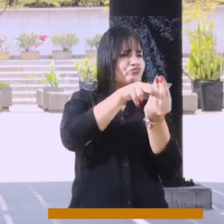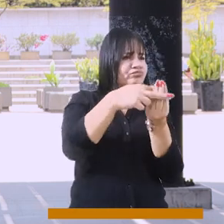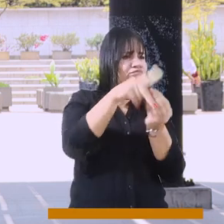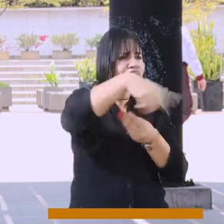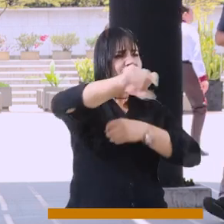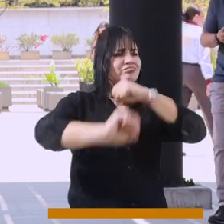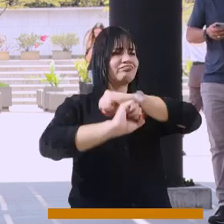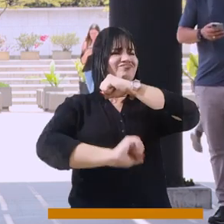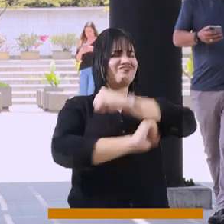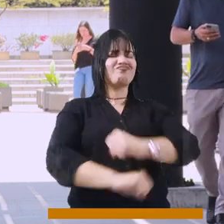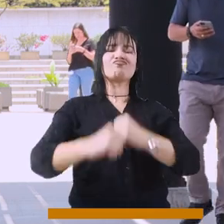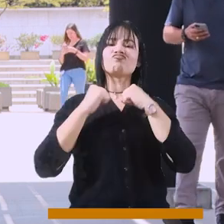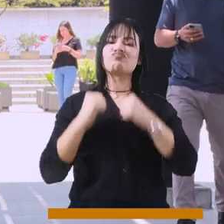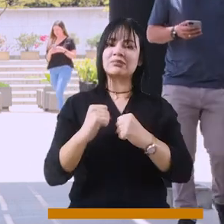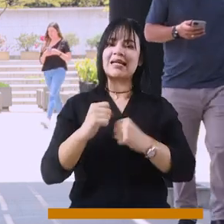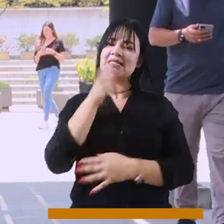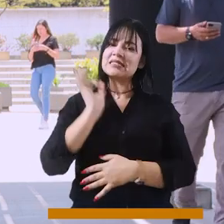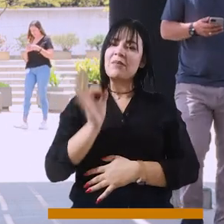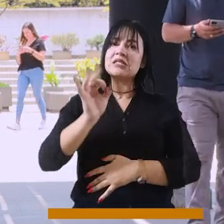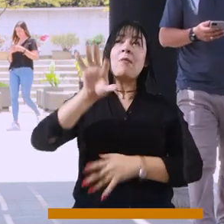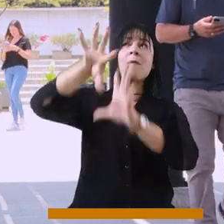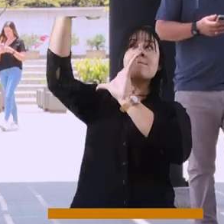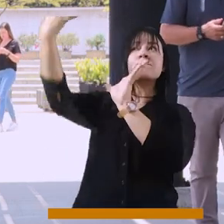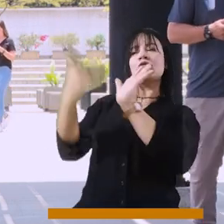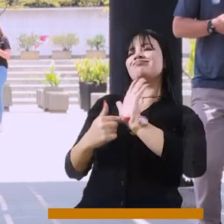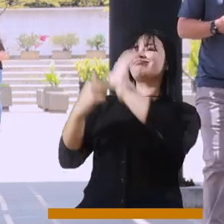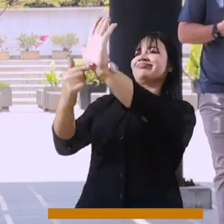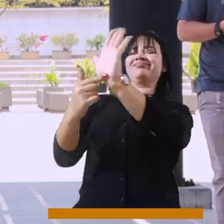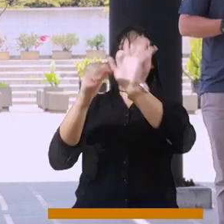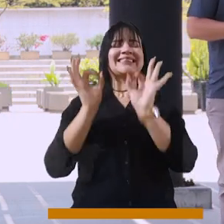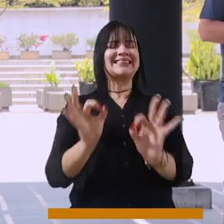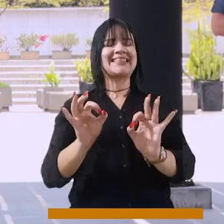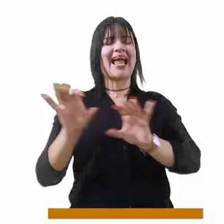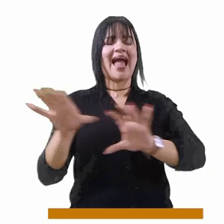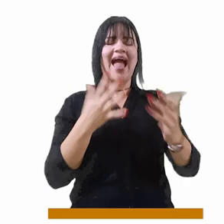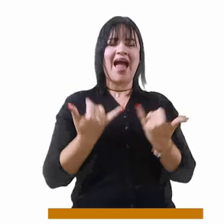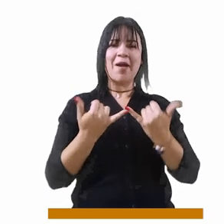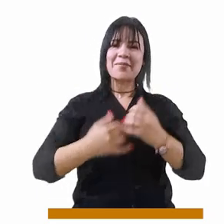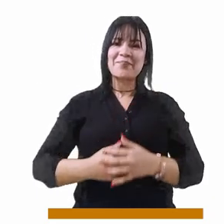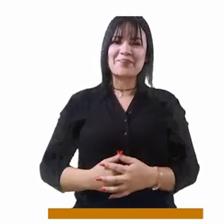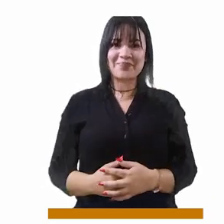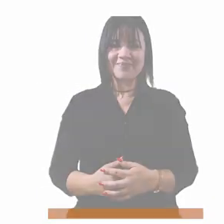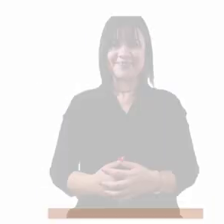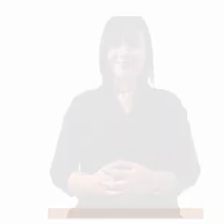herramientas para fortalecer todo este ecosistema y que siempre nos hagan quedar bien en el mundo como lo han hecho ustedes